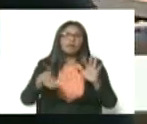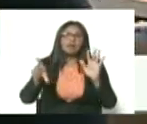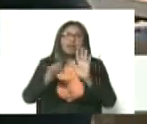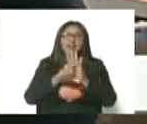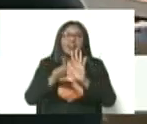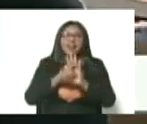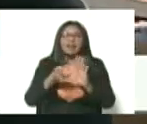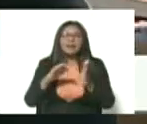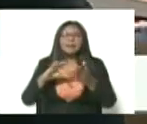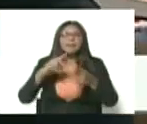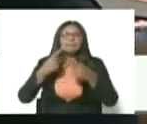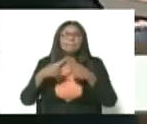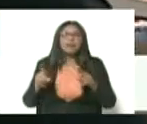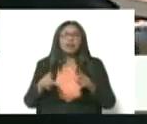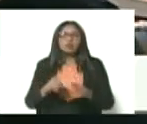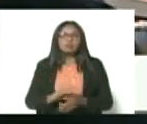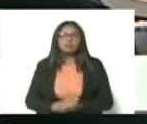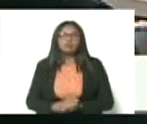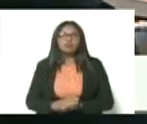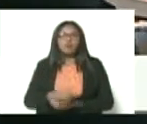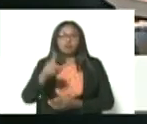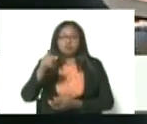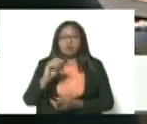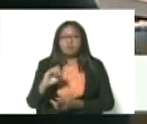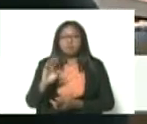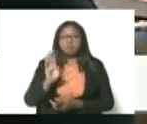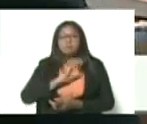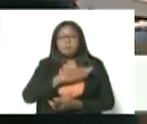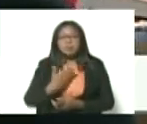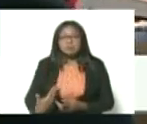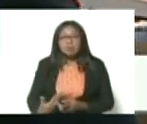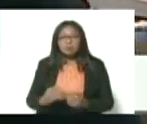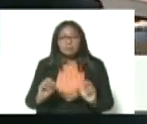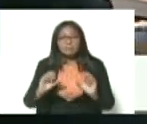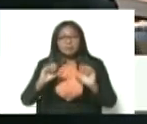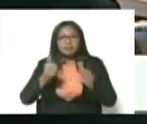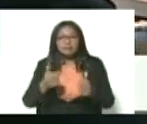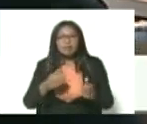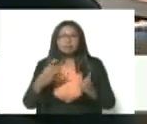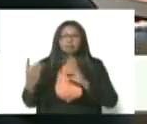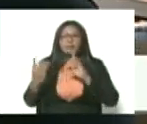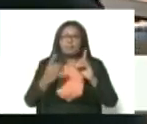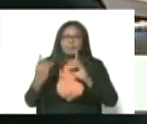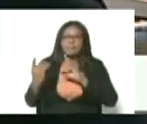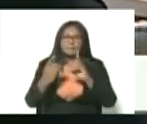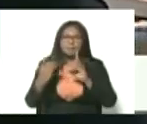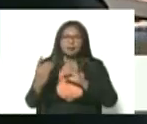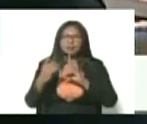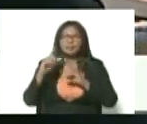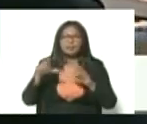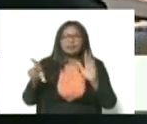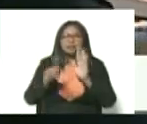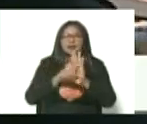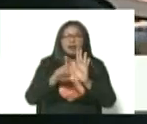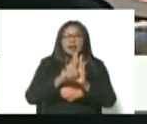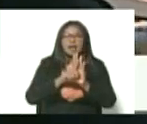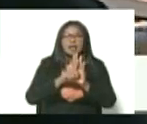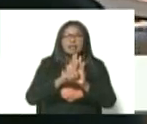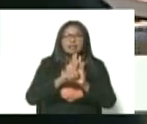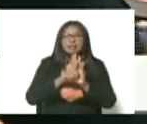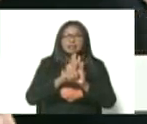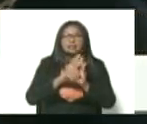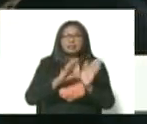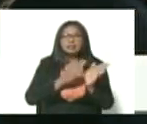pero desde el Ejecutivo, ¿usted estaría dispuesto a iniciar el debate de una ley de despenalización del